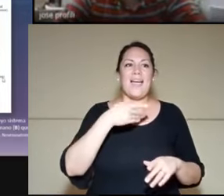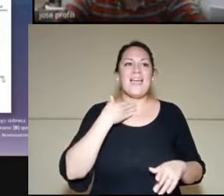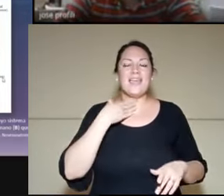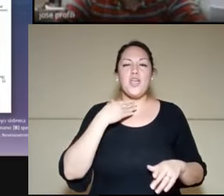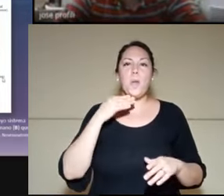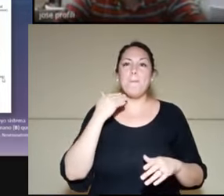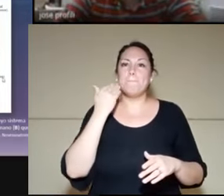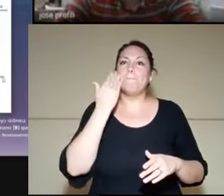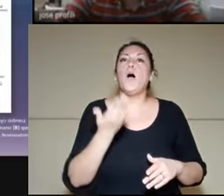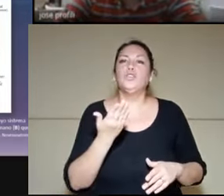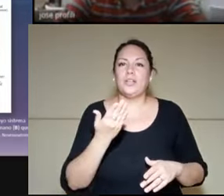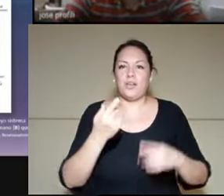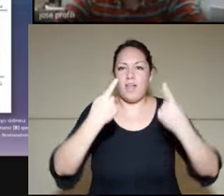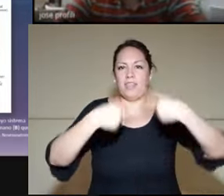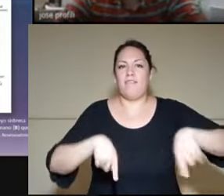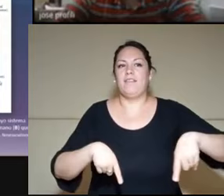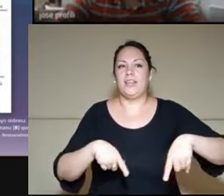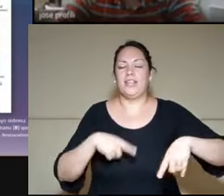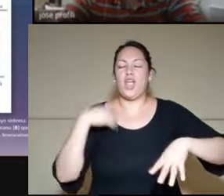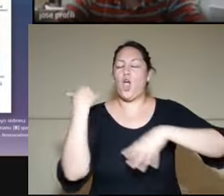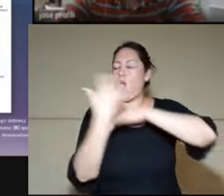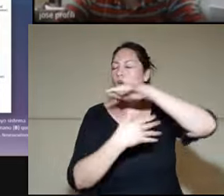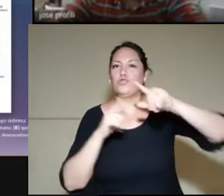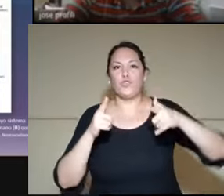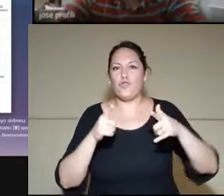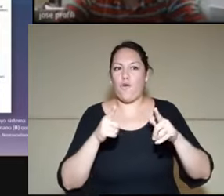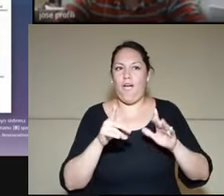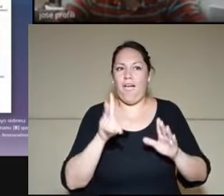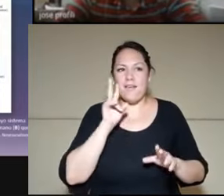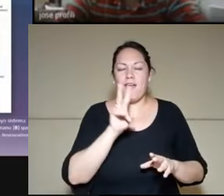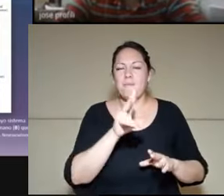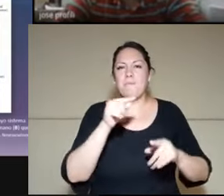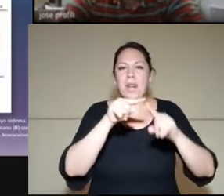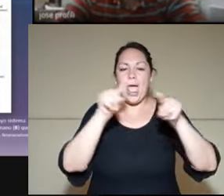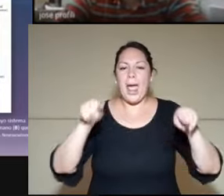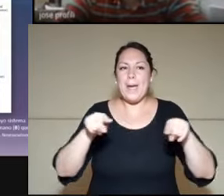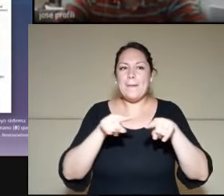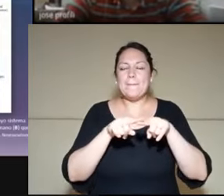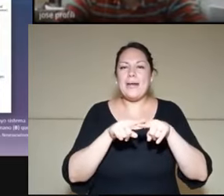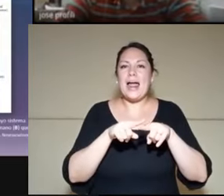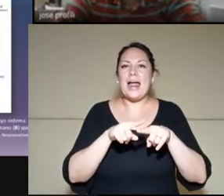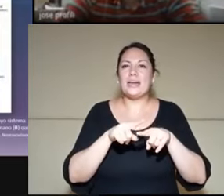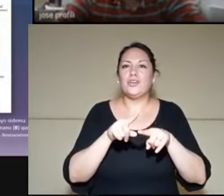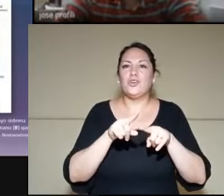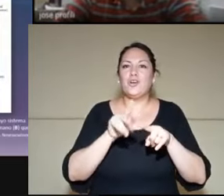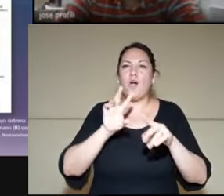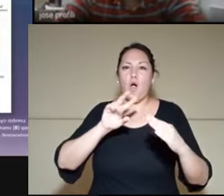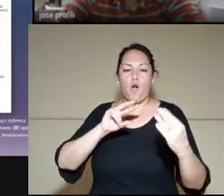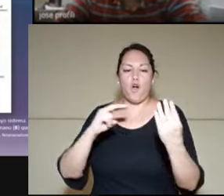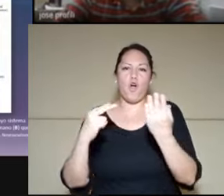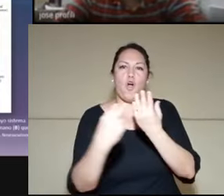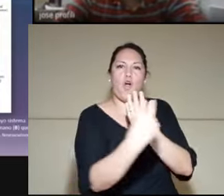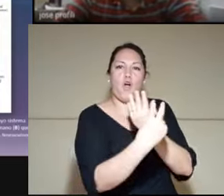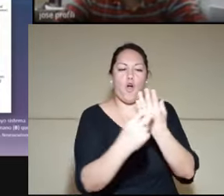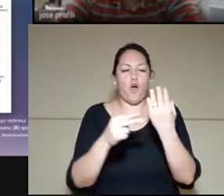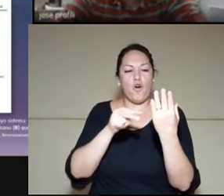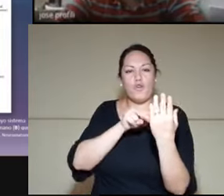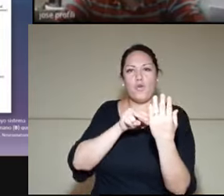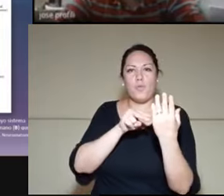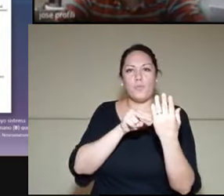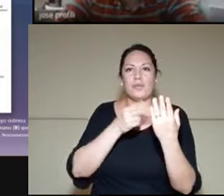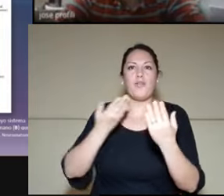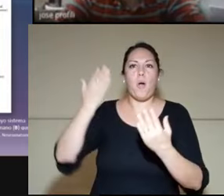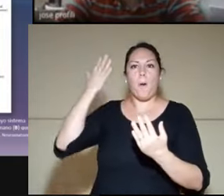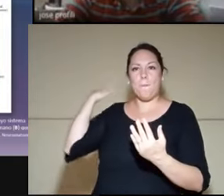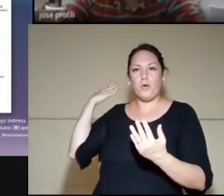parte dorsal es posterior. Ahí no hay confusión, porque el plano es un plano de 180 grados. Entonces, si es un plano de